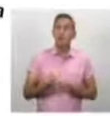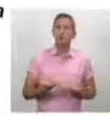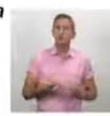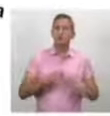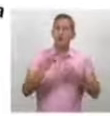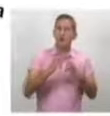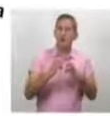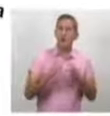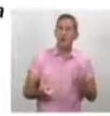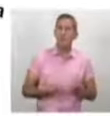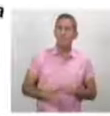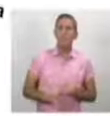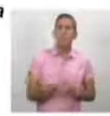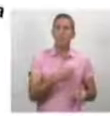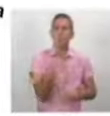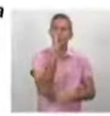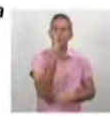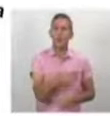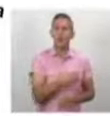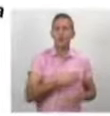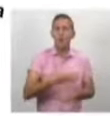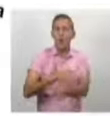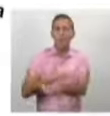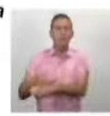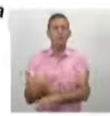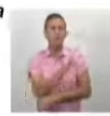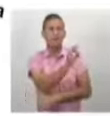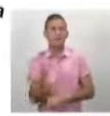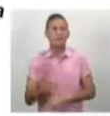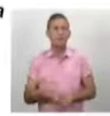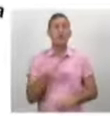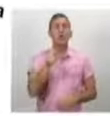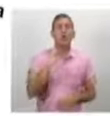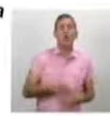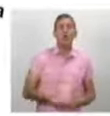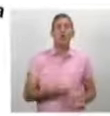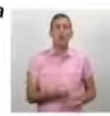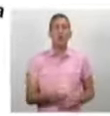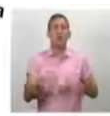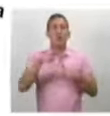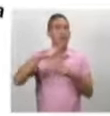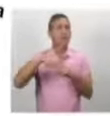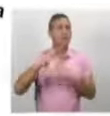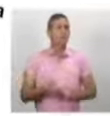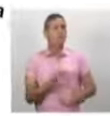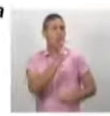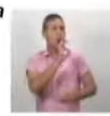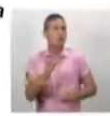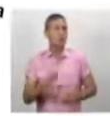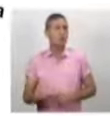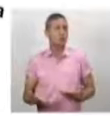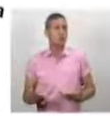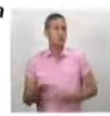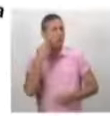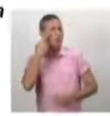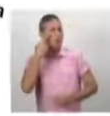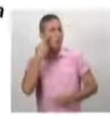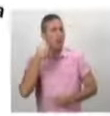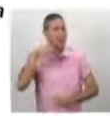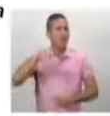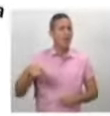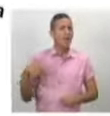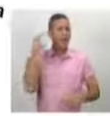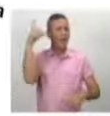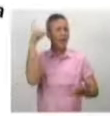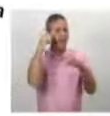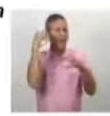por una o varias células y sus productos. Estos son postulados de la teoría celular que nos dieron a conocer estos